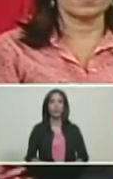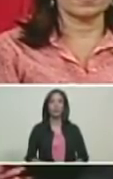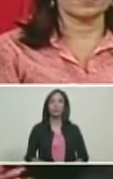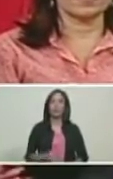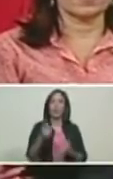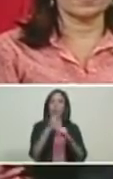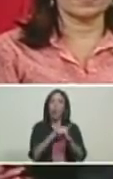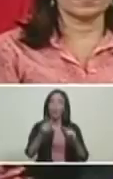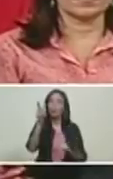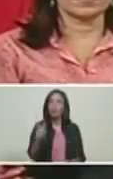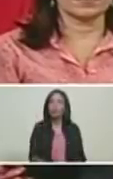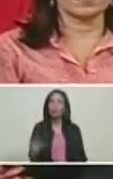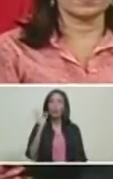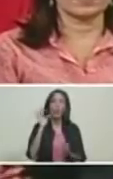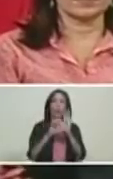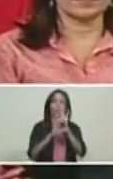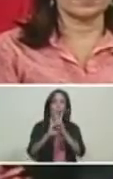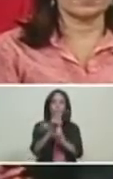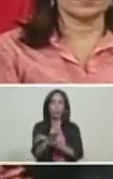constituyente